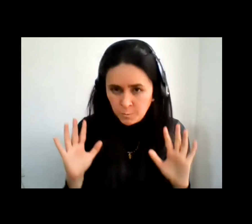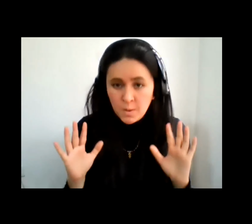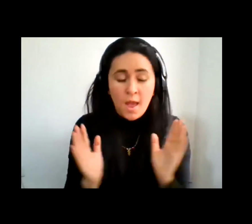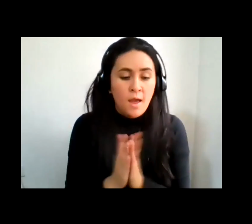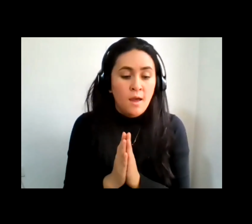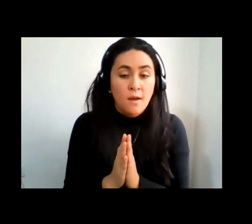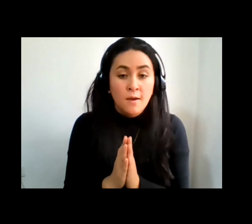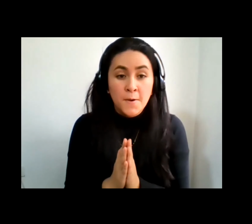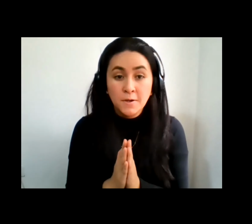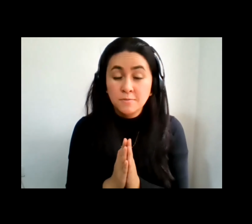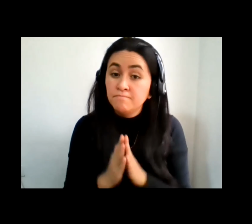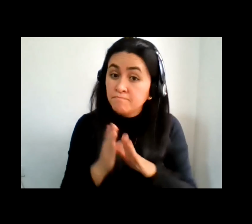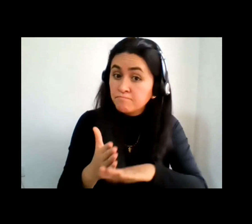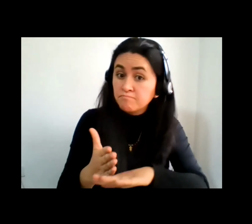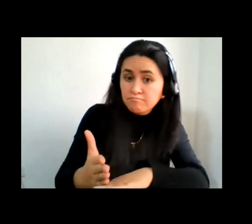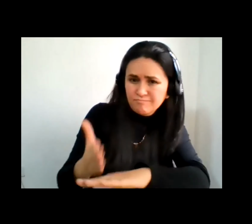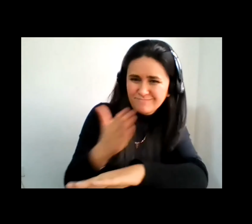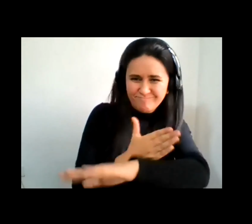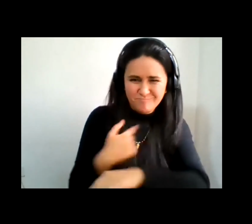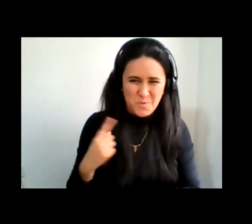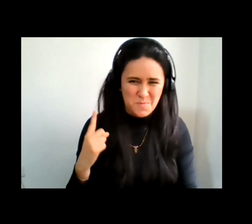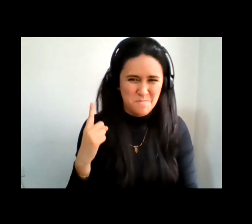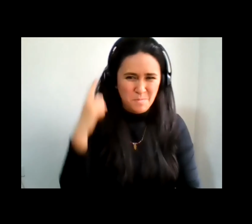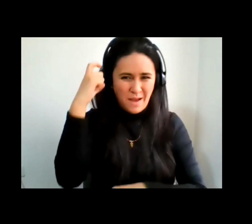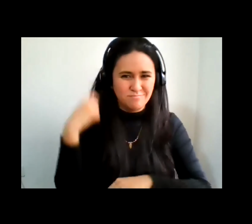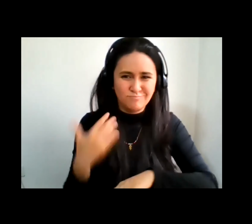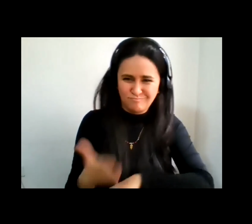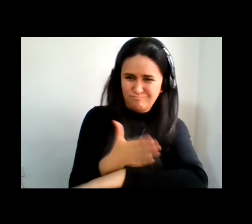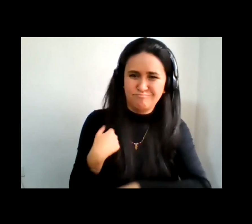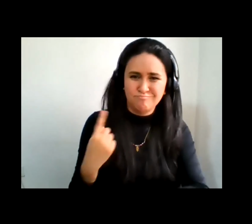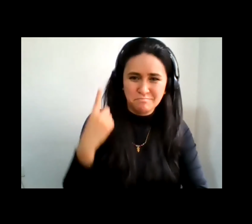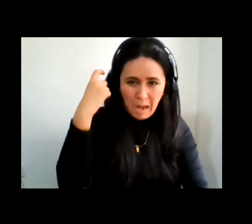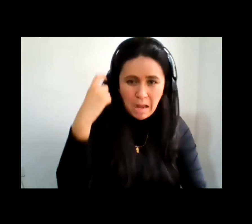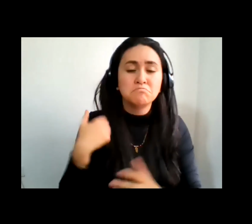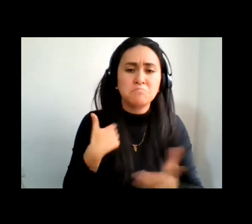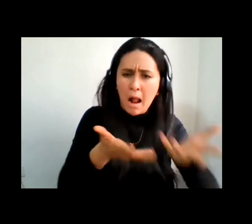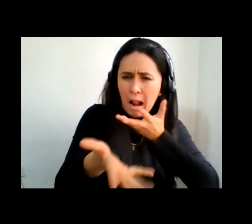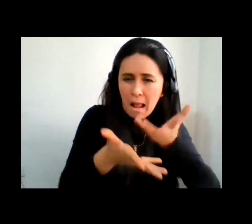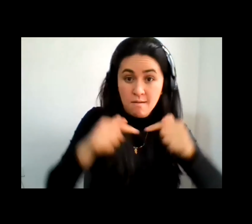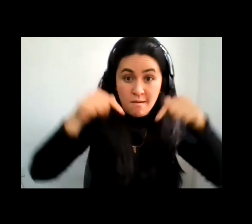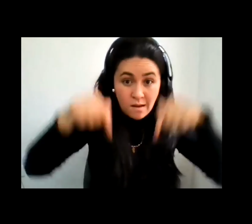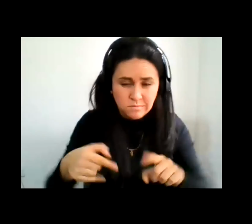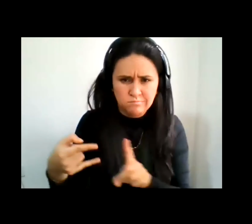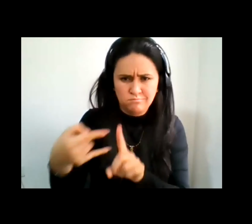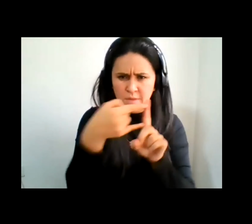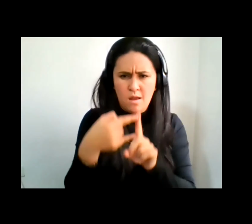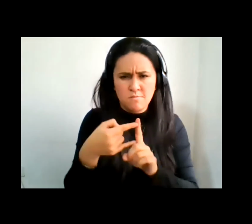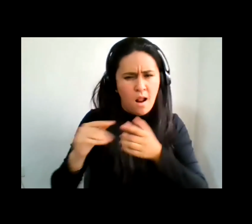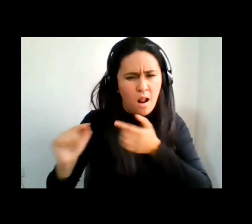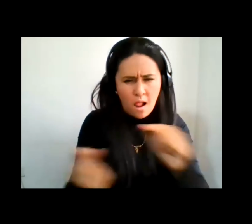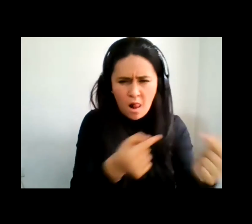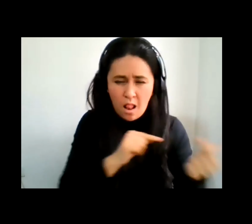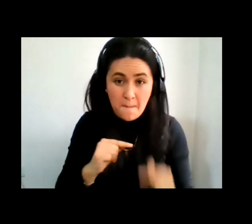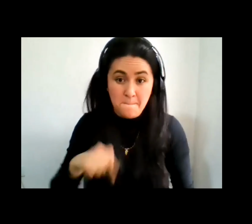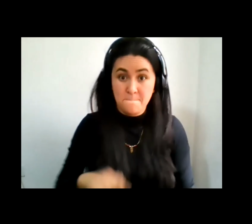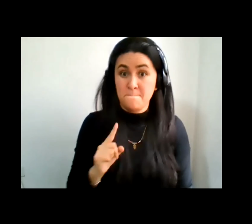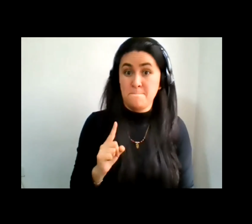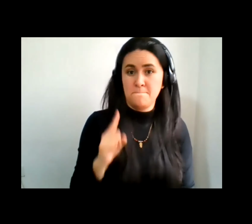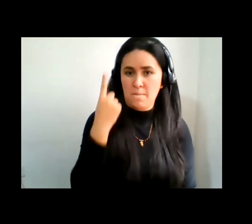Como mencionaba al principio, este es el primer seminario de una serie de seminarios virtuales.